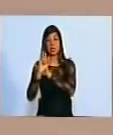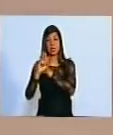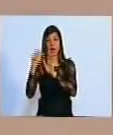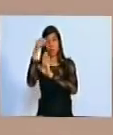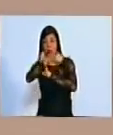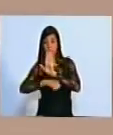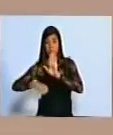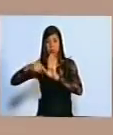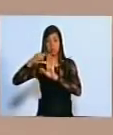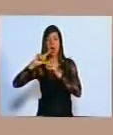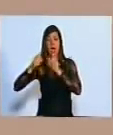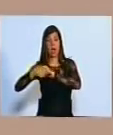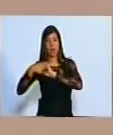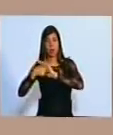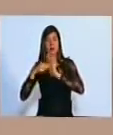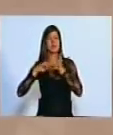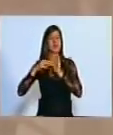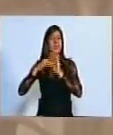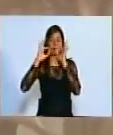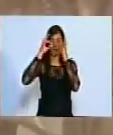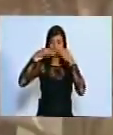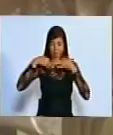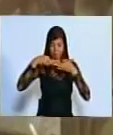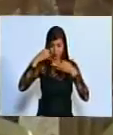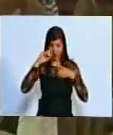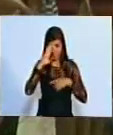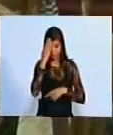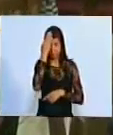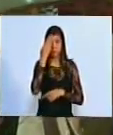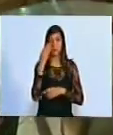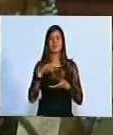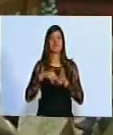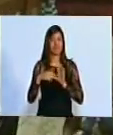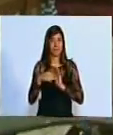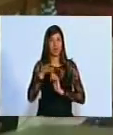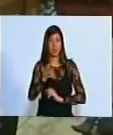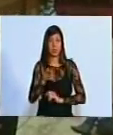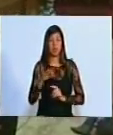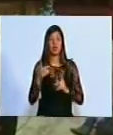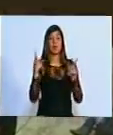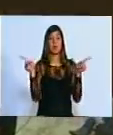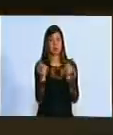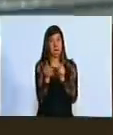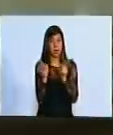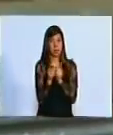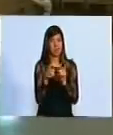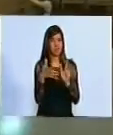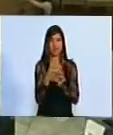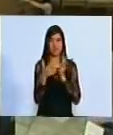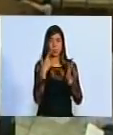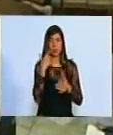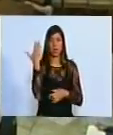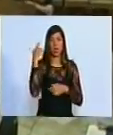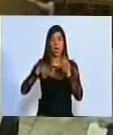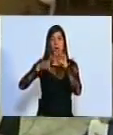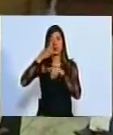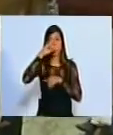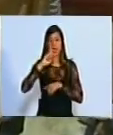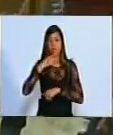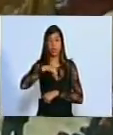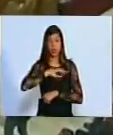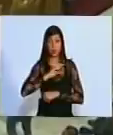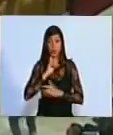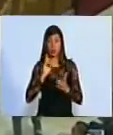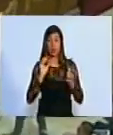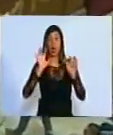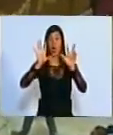forma de pensarnos simbólicamente. En estas palabras deseo resumir lo que representa que hace 11 años hayamos incluido